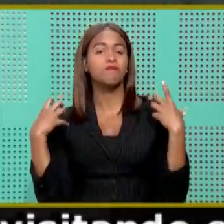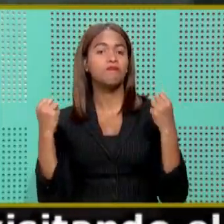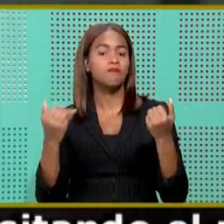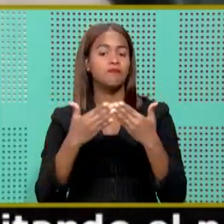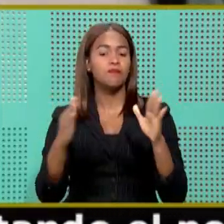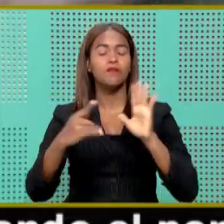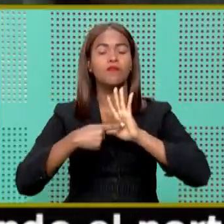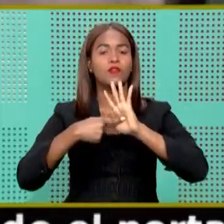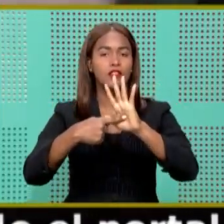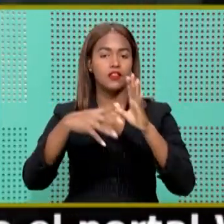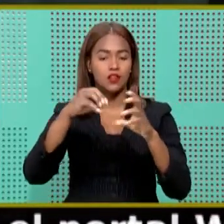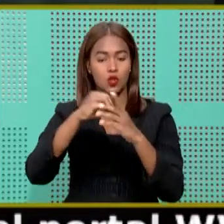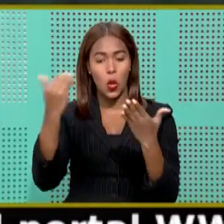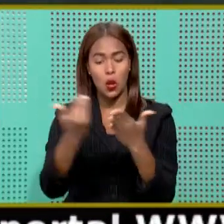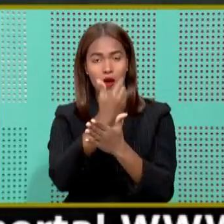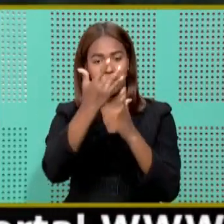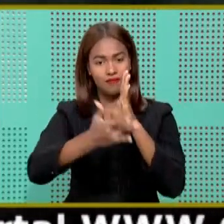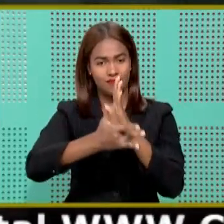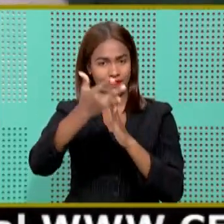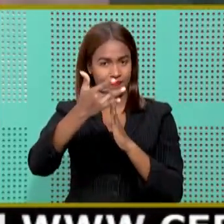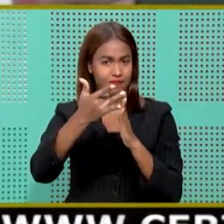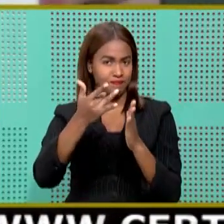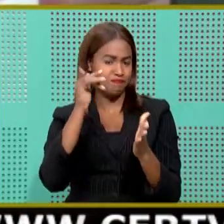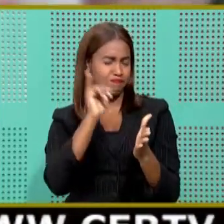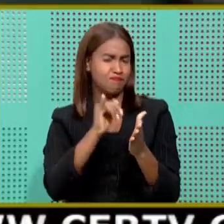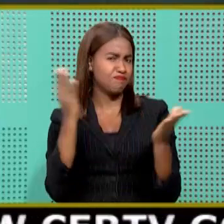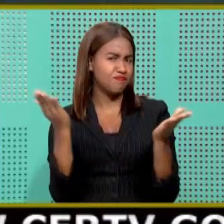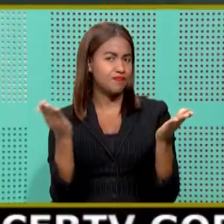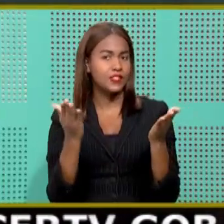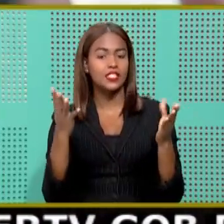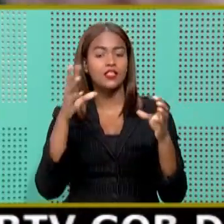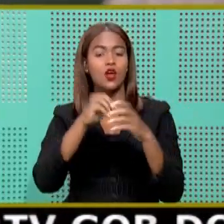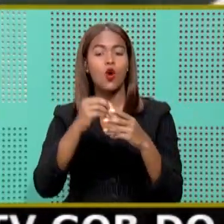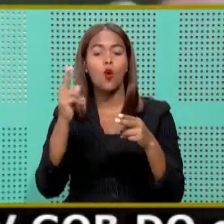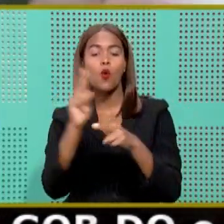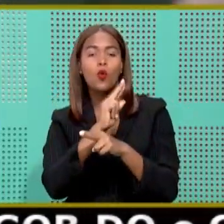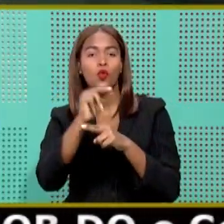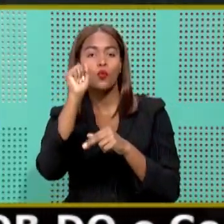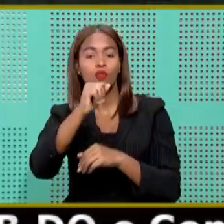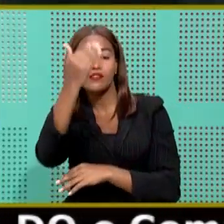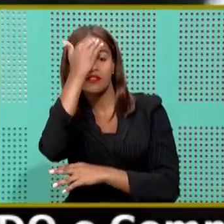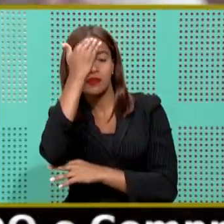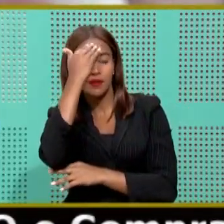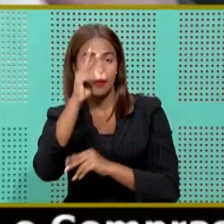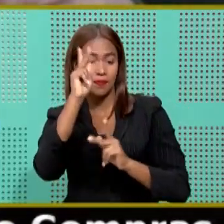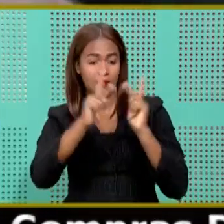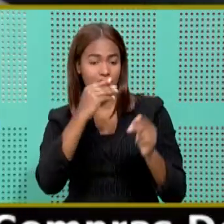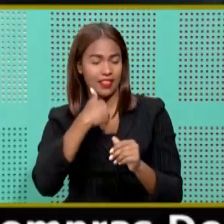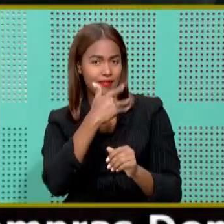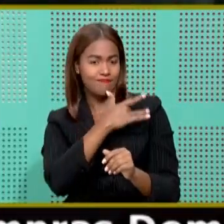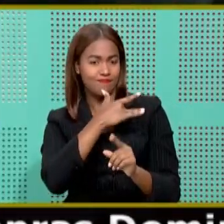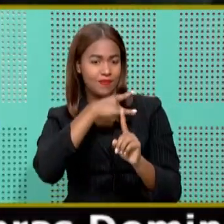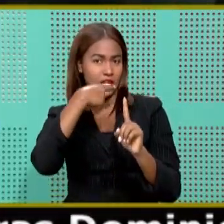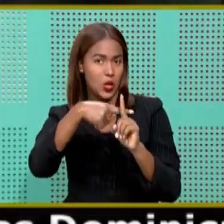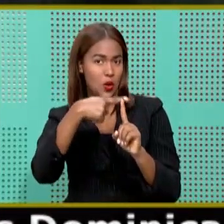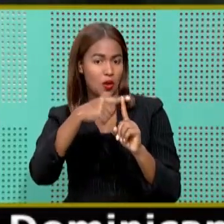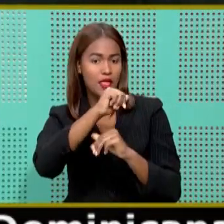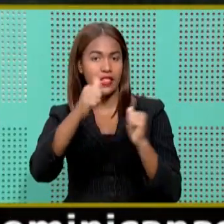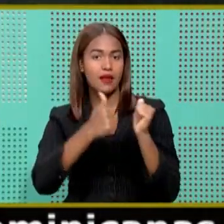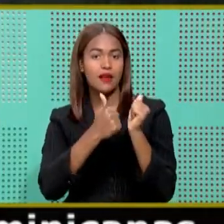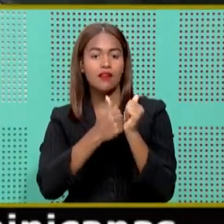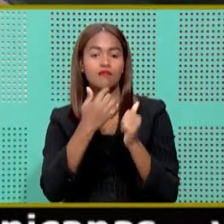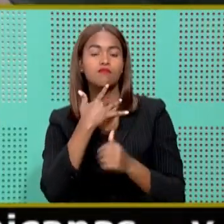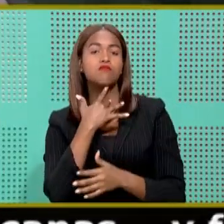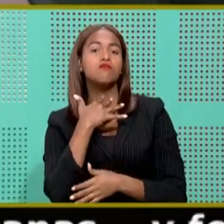Pública presentó una nueva tecnología. Se trata de un artefacto que puede detectar el COVID-19 a través del aliento